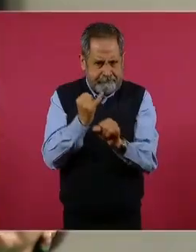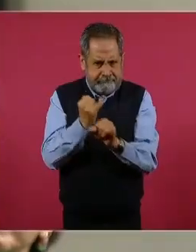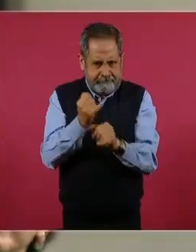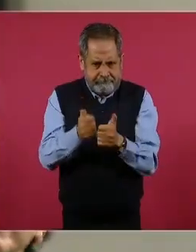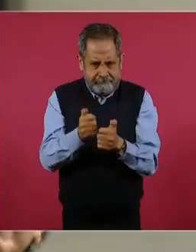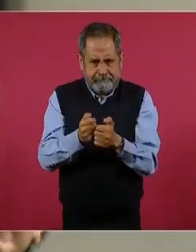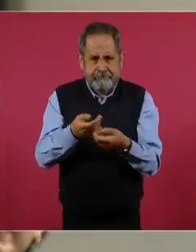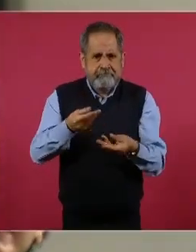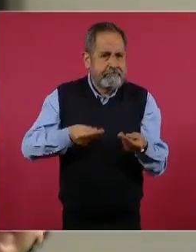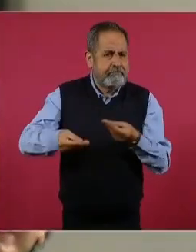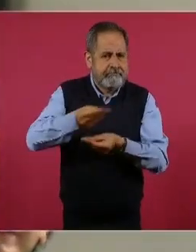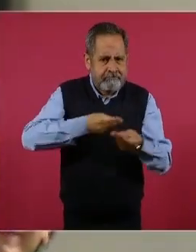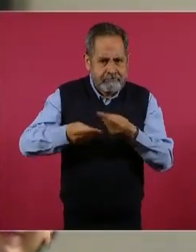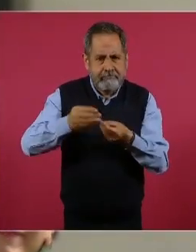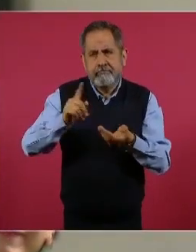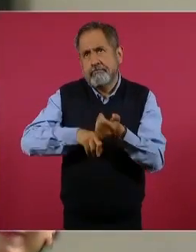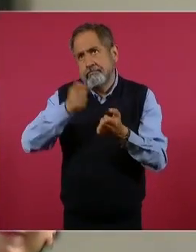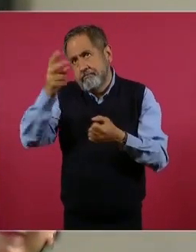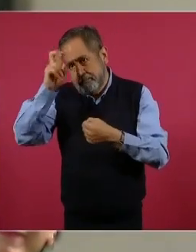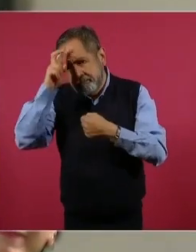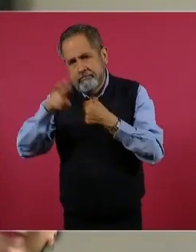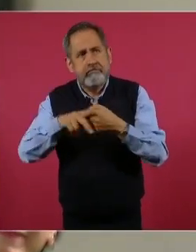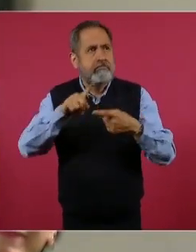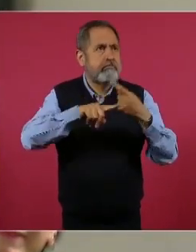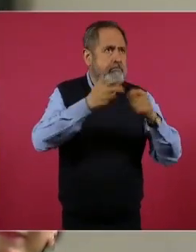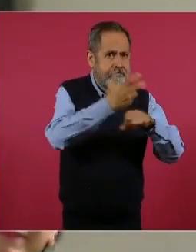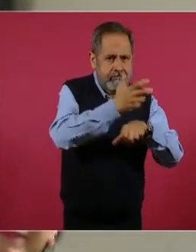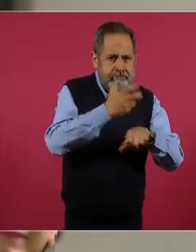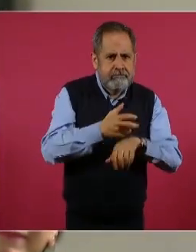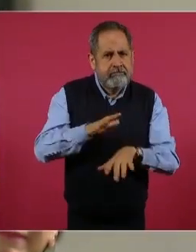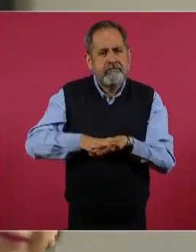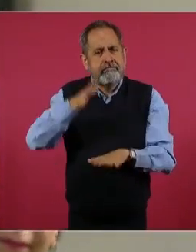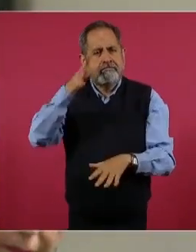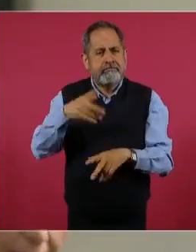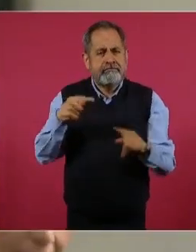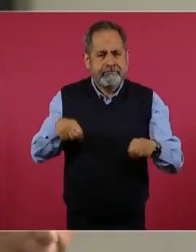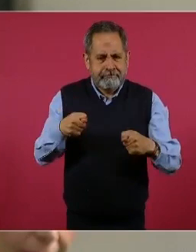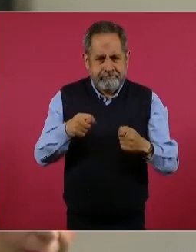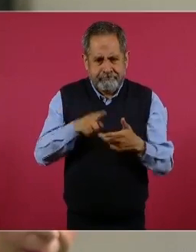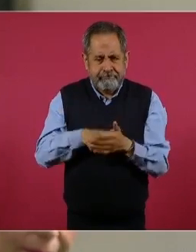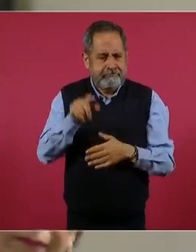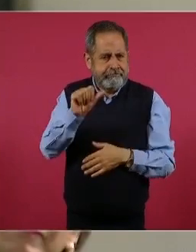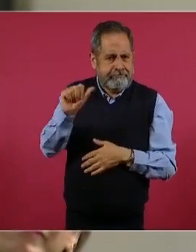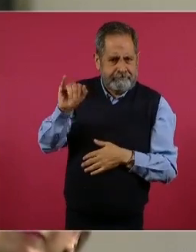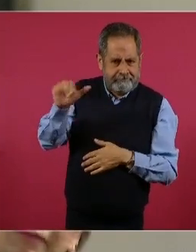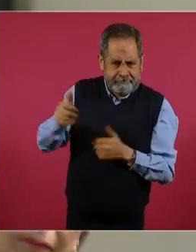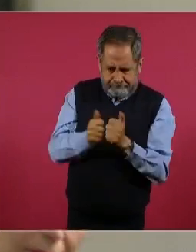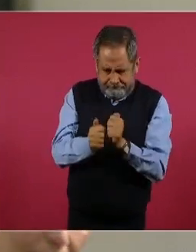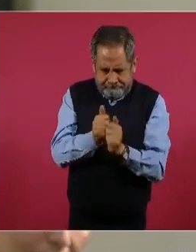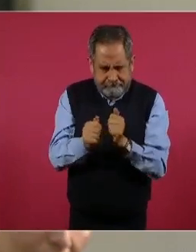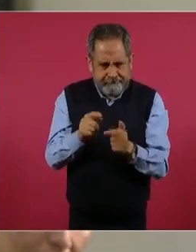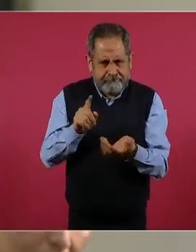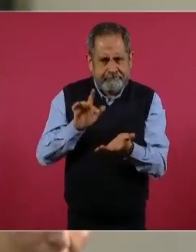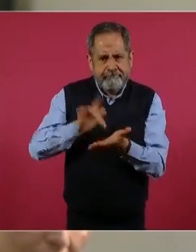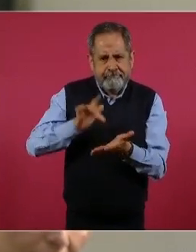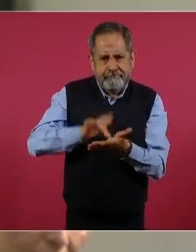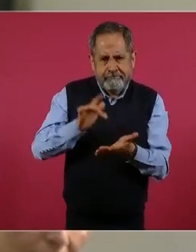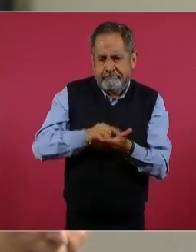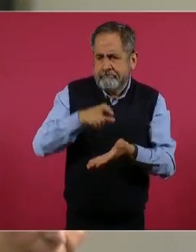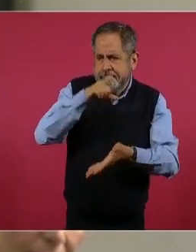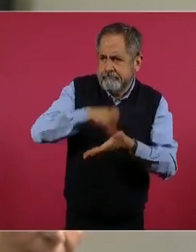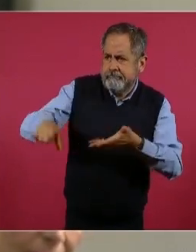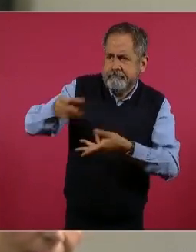virtuales. Algunas hay en Europa, otras en Estados Unidos, la mayoría son asiáticas. Pero bueno, estas